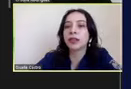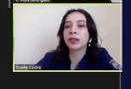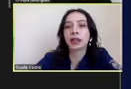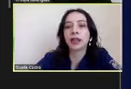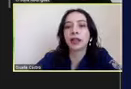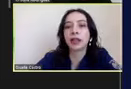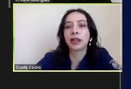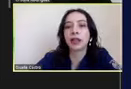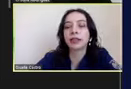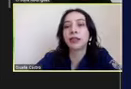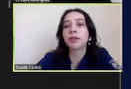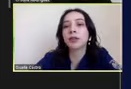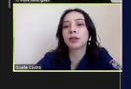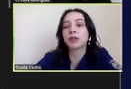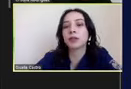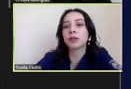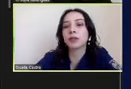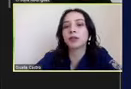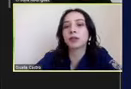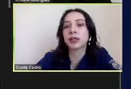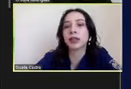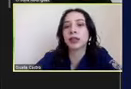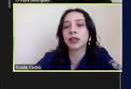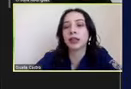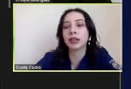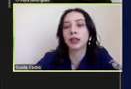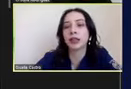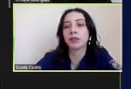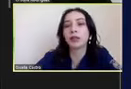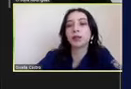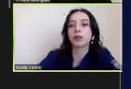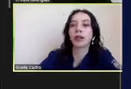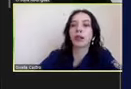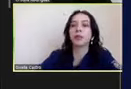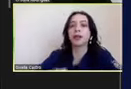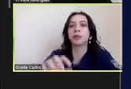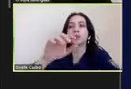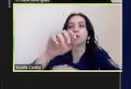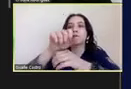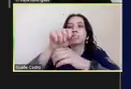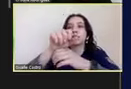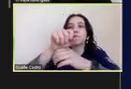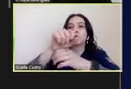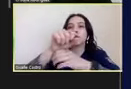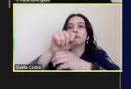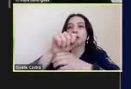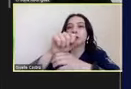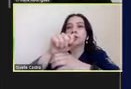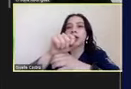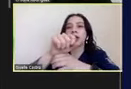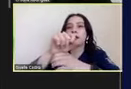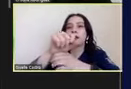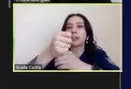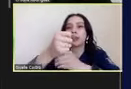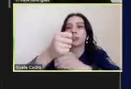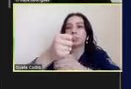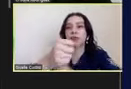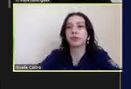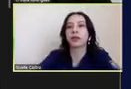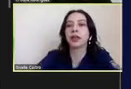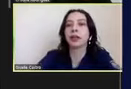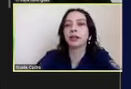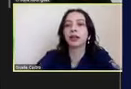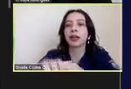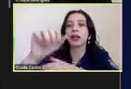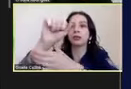se suelen lastimar cuando tenemos un esguince lateral de tobillo. ¿A qué me refiero con esto? Cuando se nos va hacia